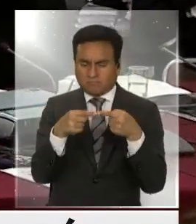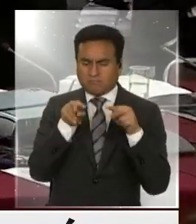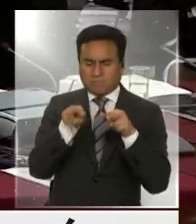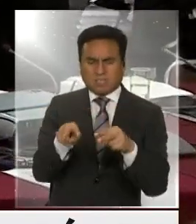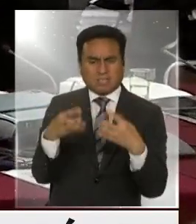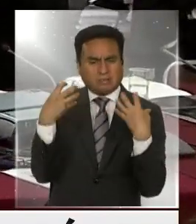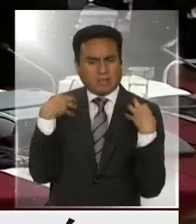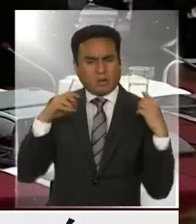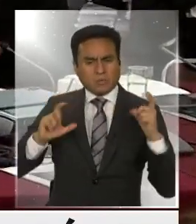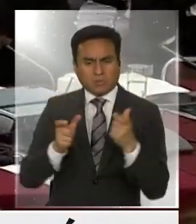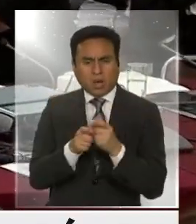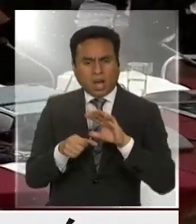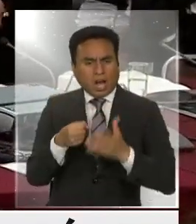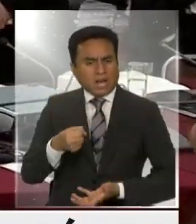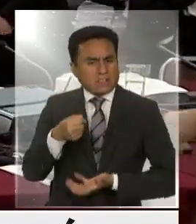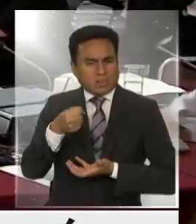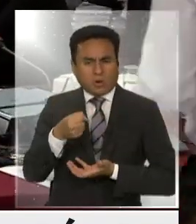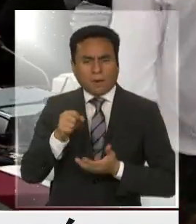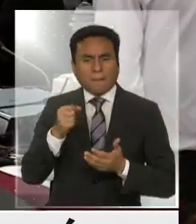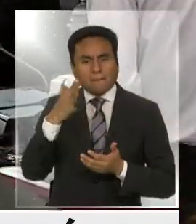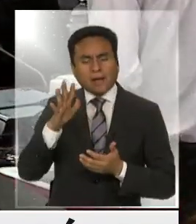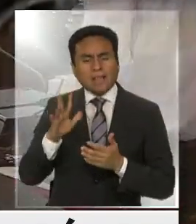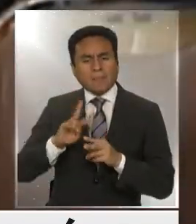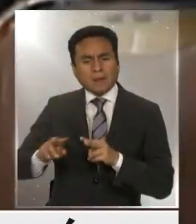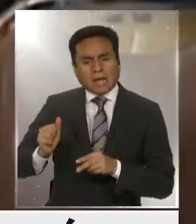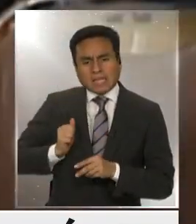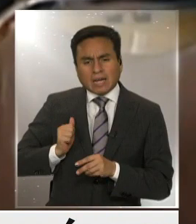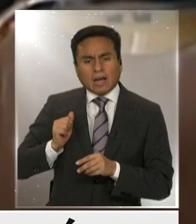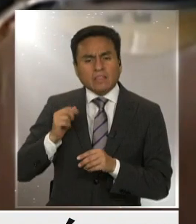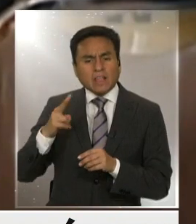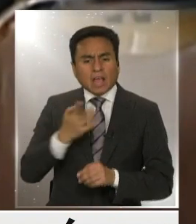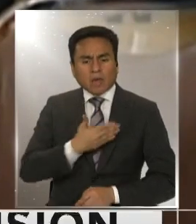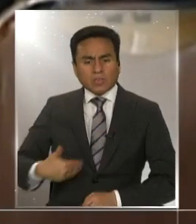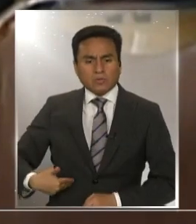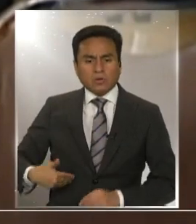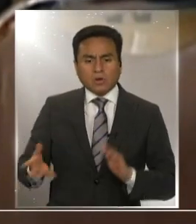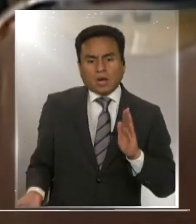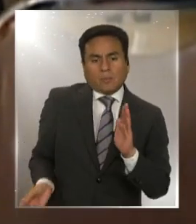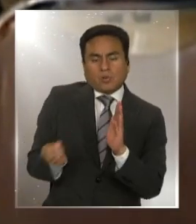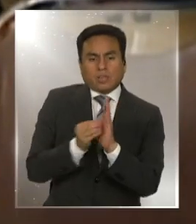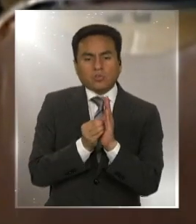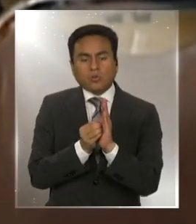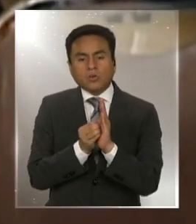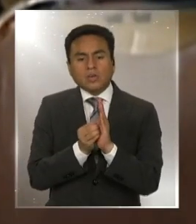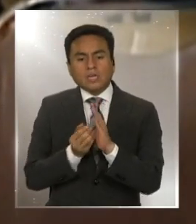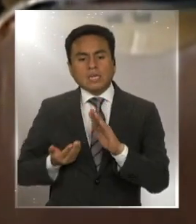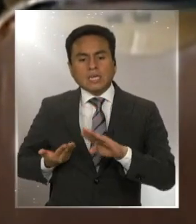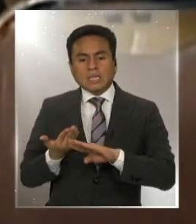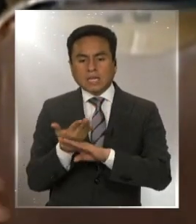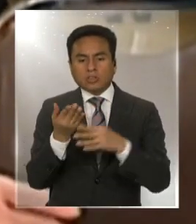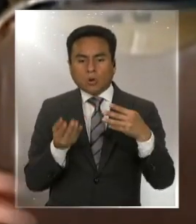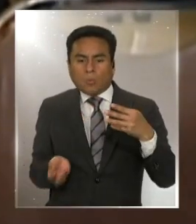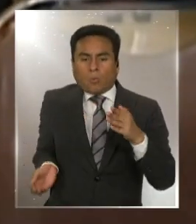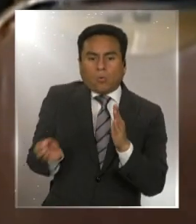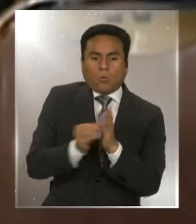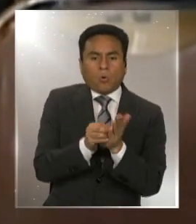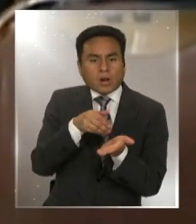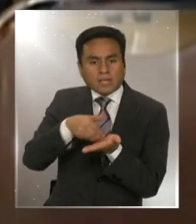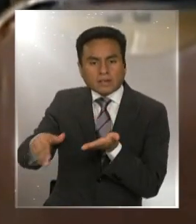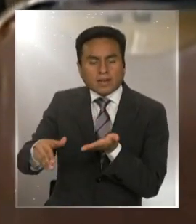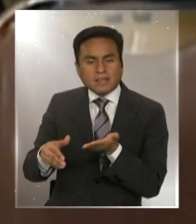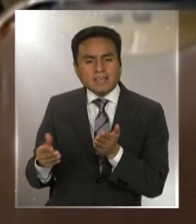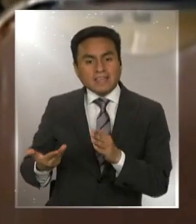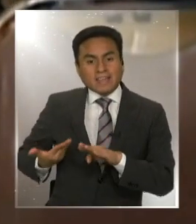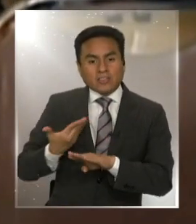por la Comisión de Hacienda. Creo que aquí hay una mala práctica del Ejecutivo. Nos está reponiendo la indicación o buscando rechazar la